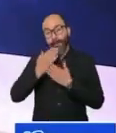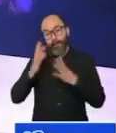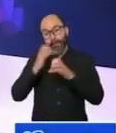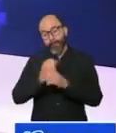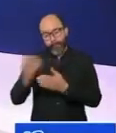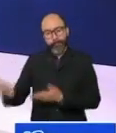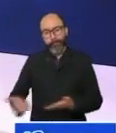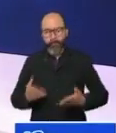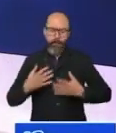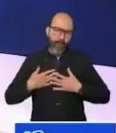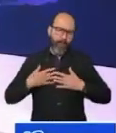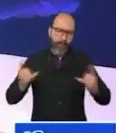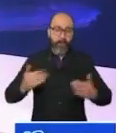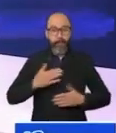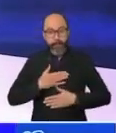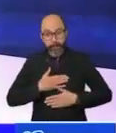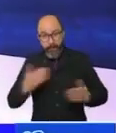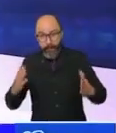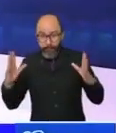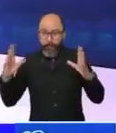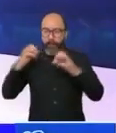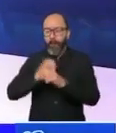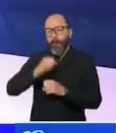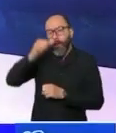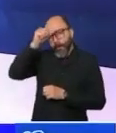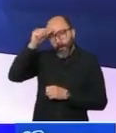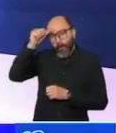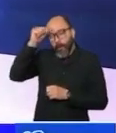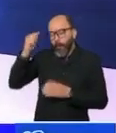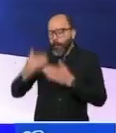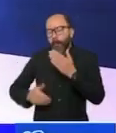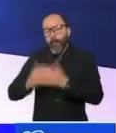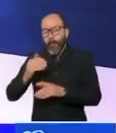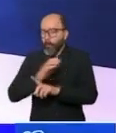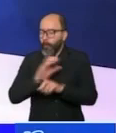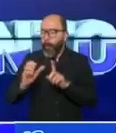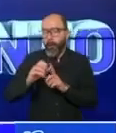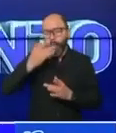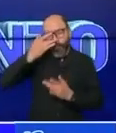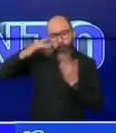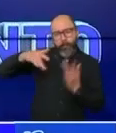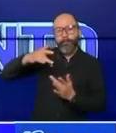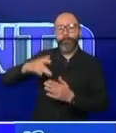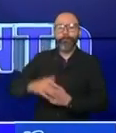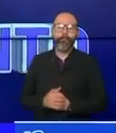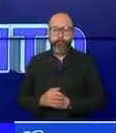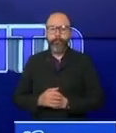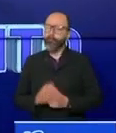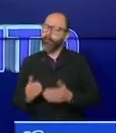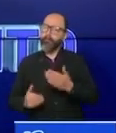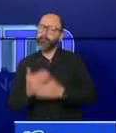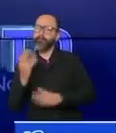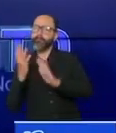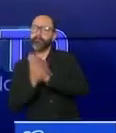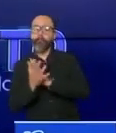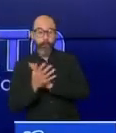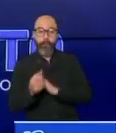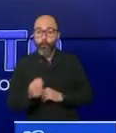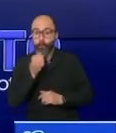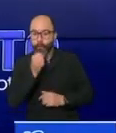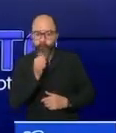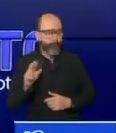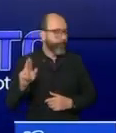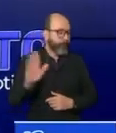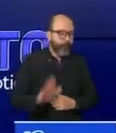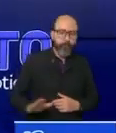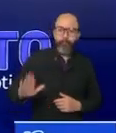Bienvenidos, feliz de saludarlos en esta noche de domingo. Inicia la cultura y el entretenimiento. Iniciamos hablando de noticias regionales, ya que